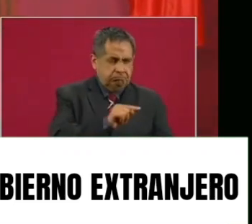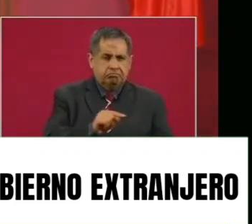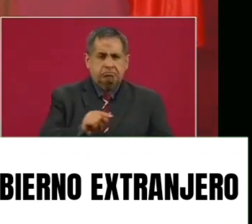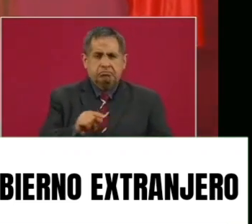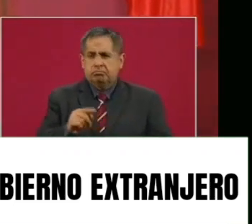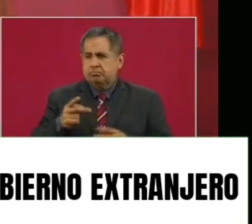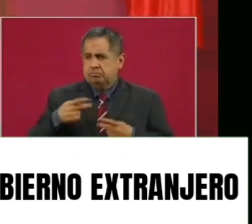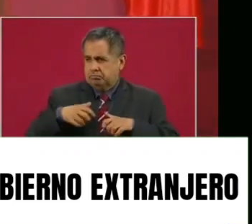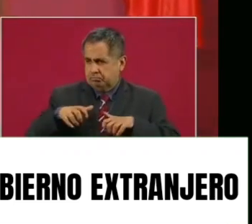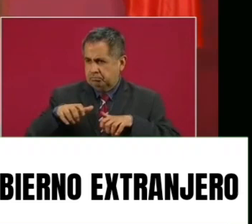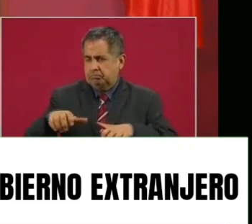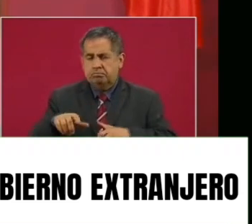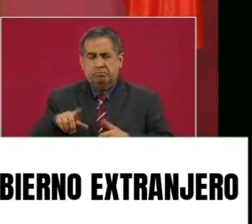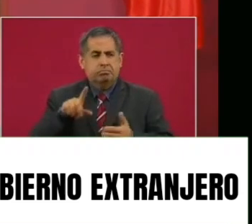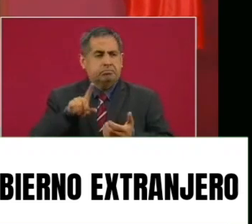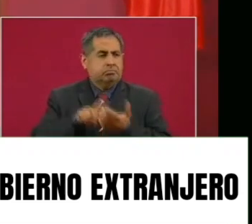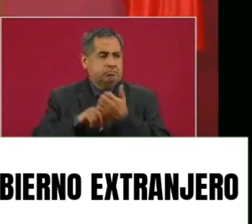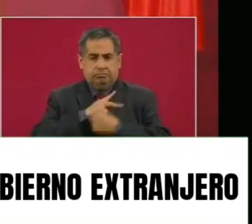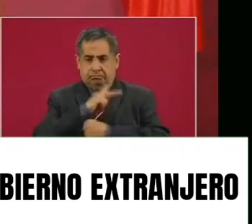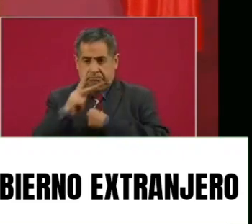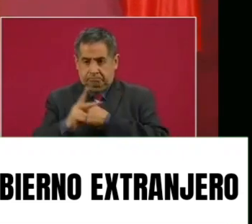entre los pueblos como entre las naciones.